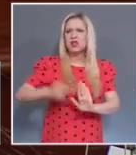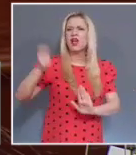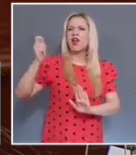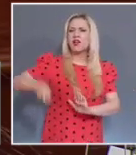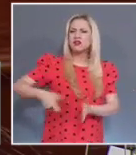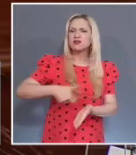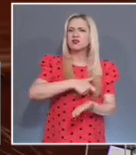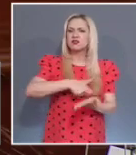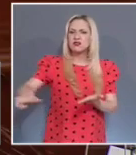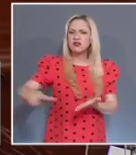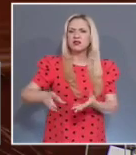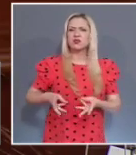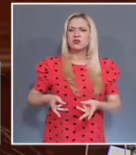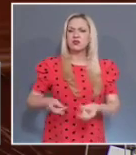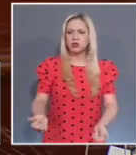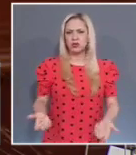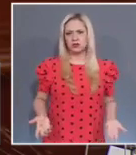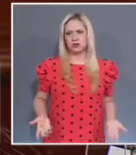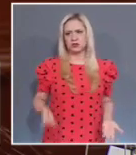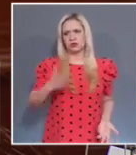me parece muy